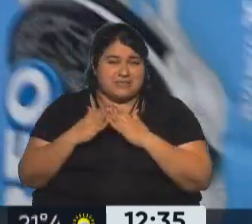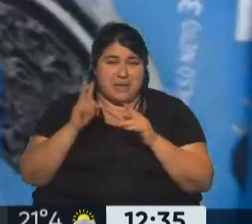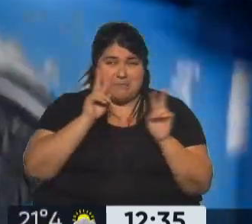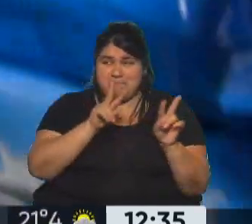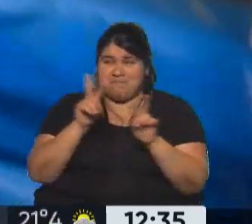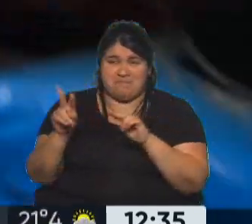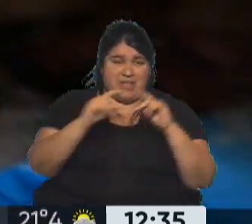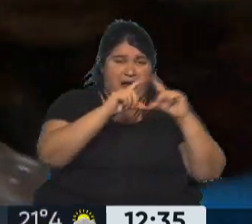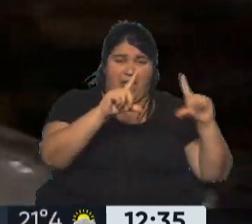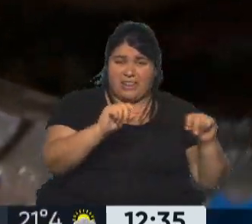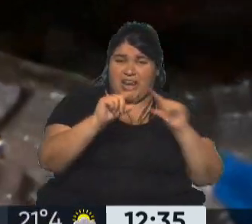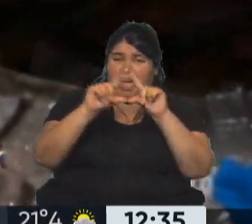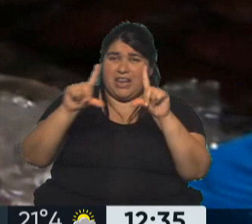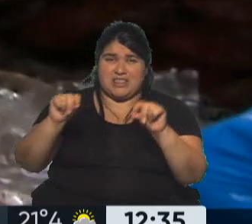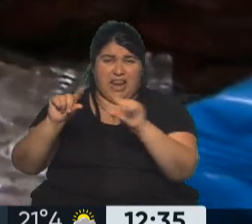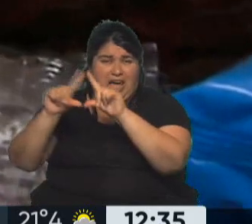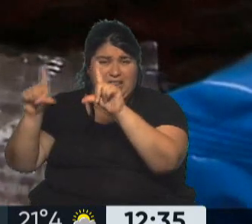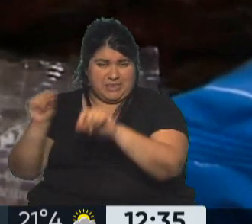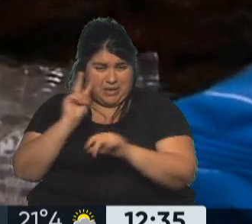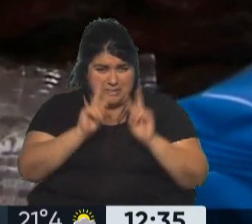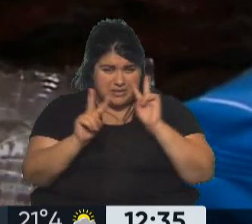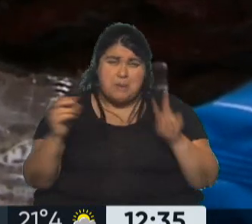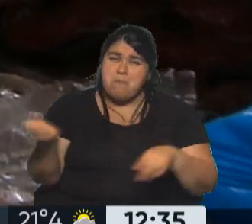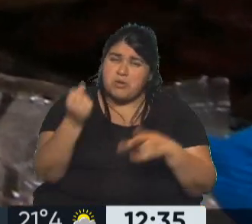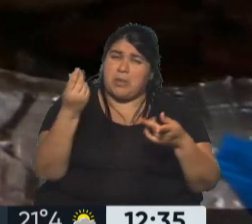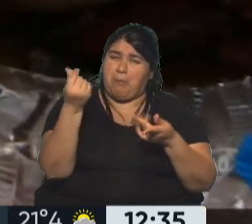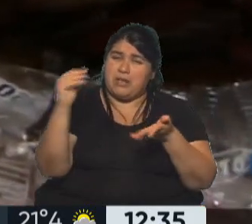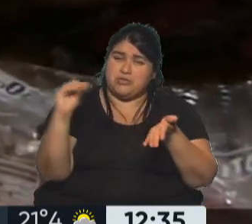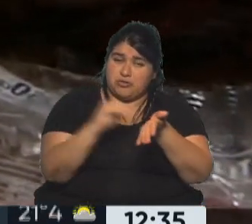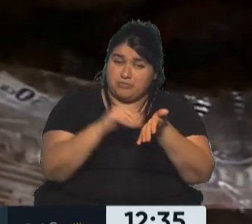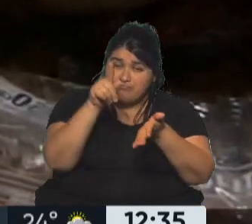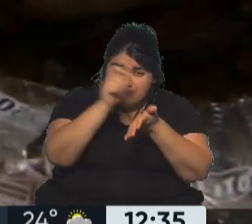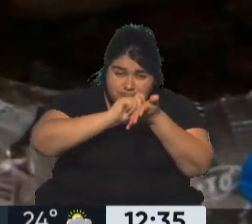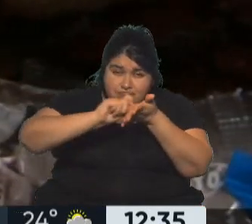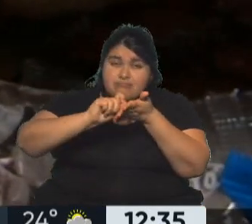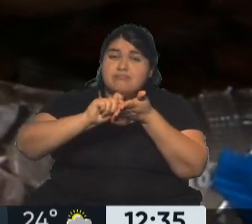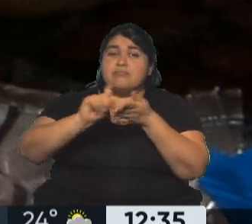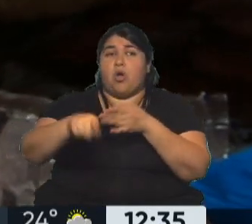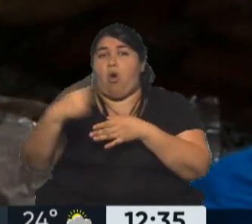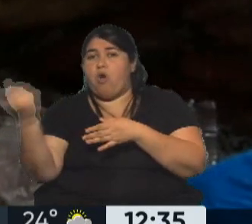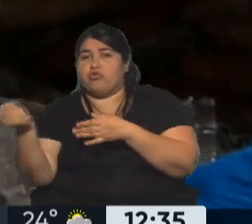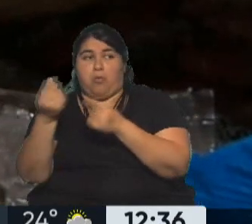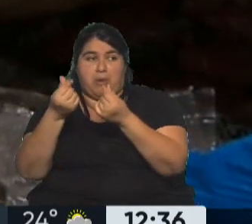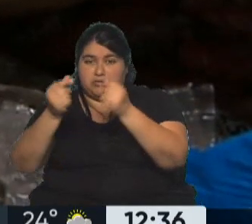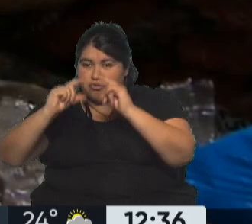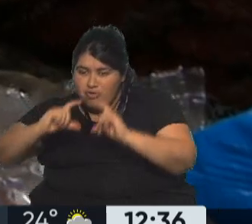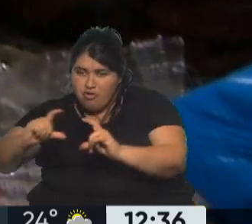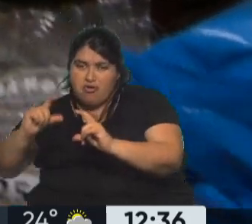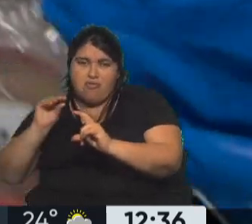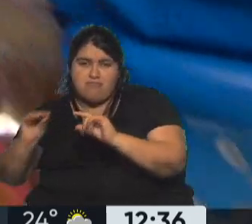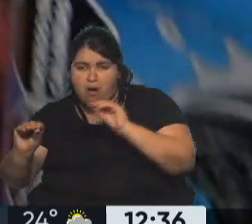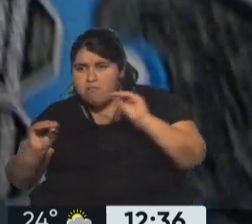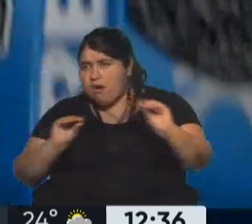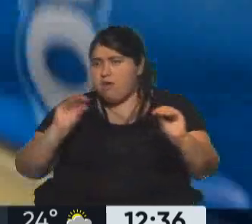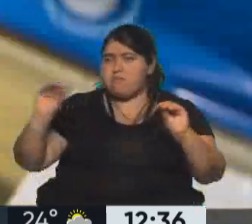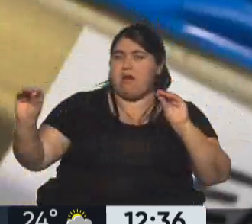los cartelitos no el cartelito es necesario acá Este está remarcado abajo hay otro y es El dilema que